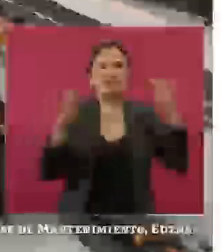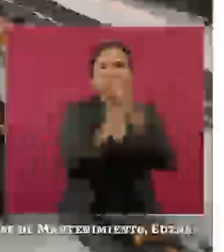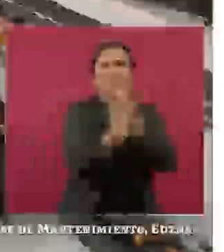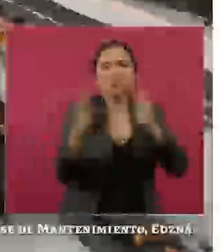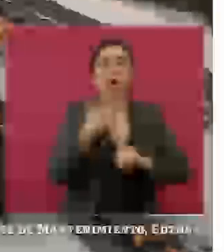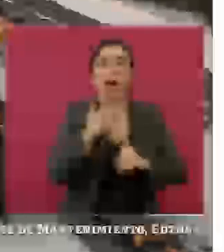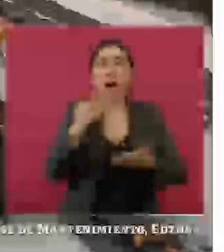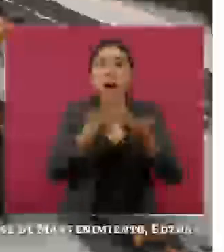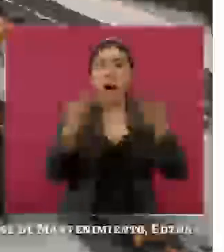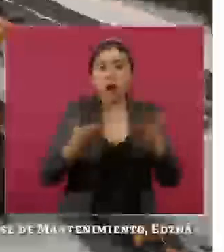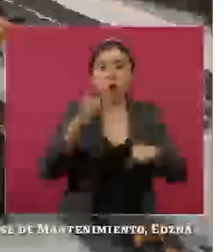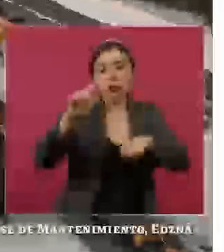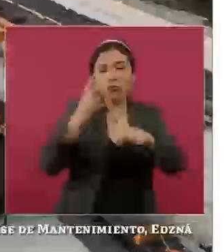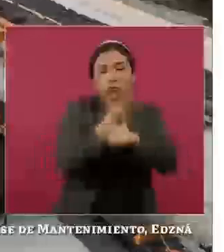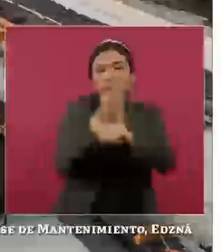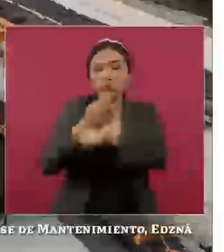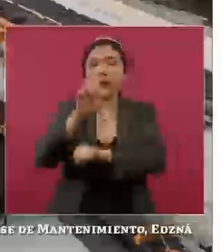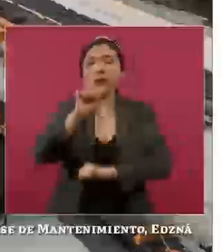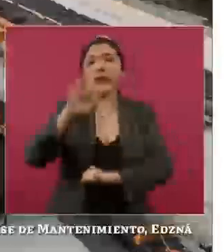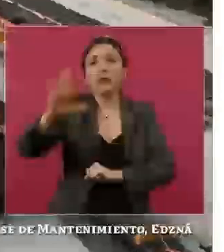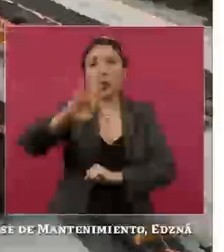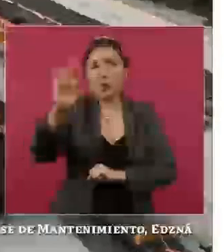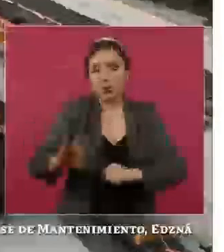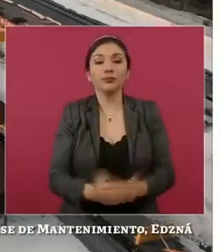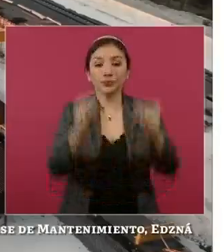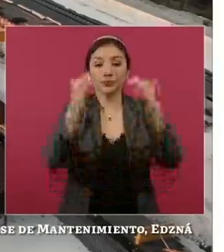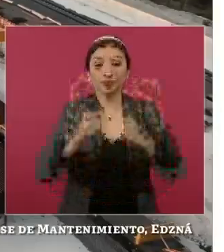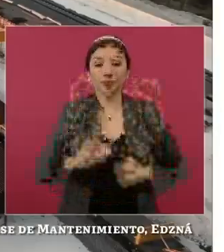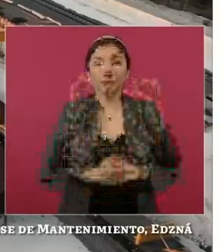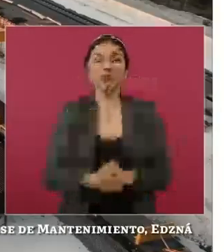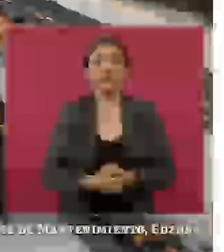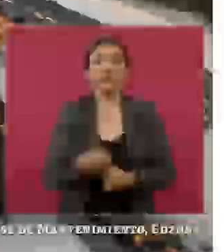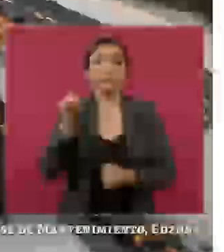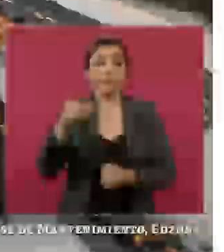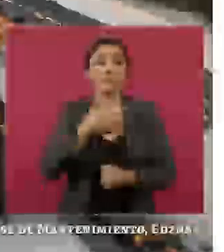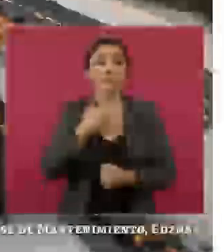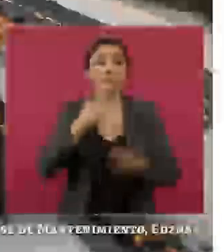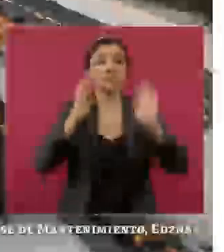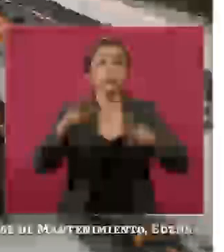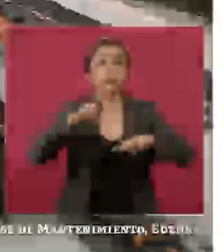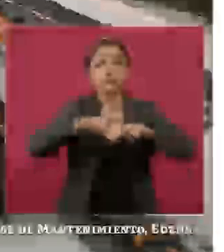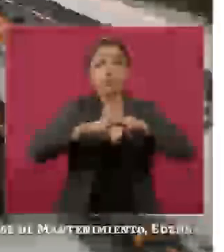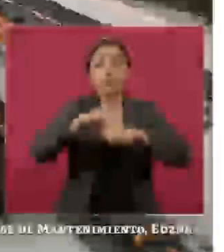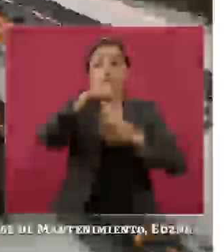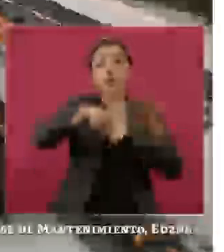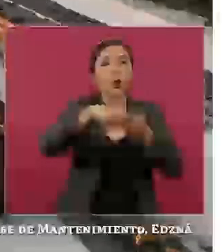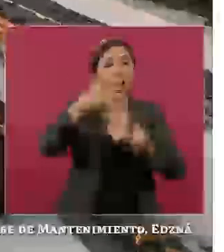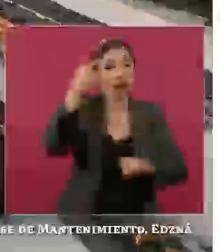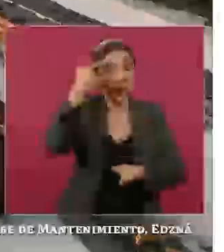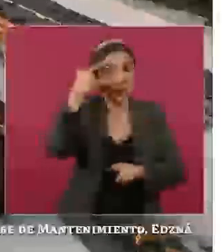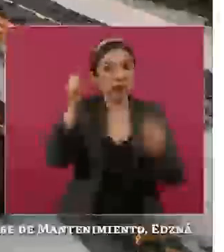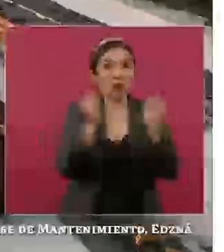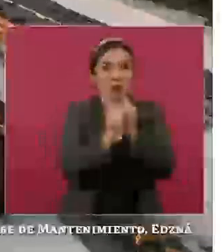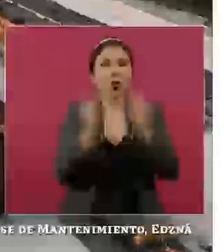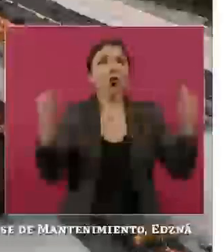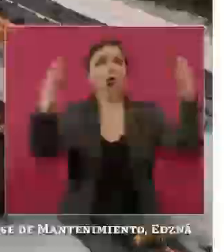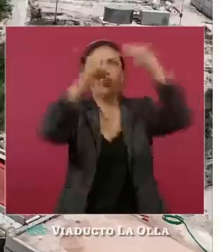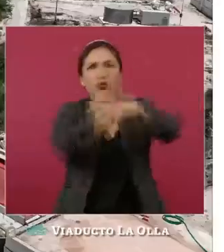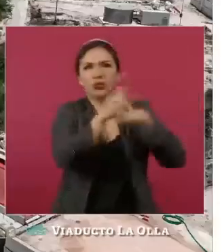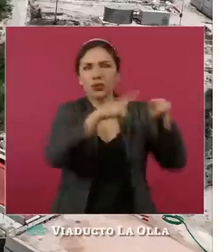del 65%. En el tramo 2 avanza el libramiento ferroviario Campeche, donde los viaductos van